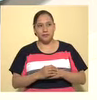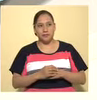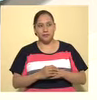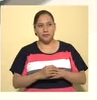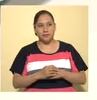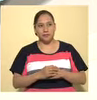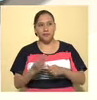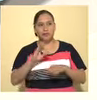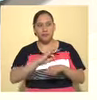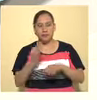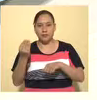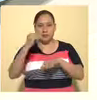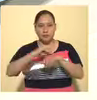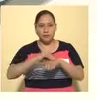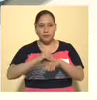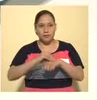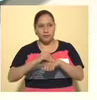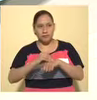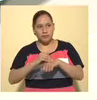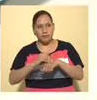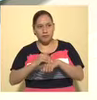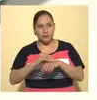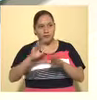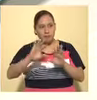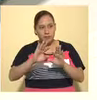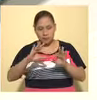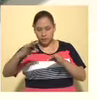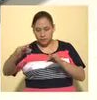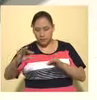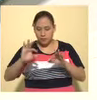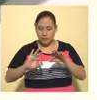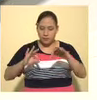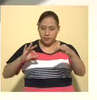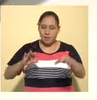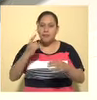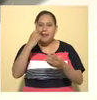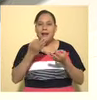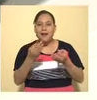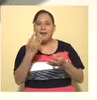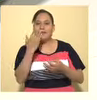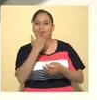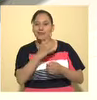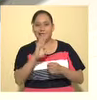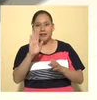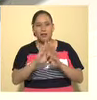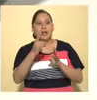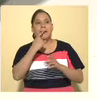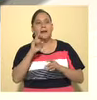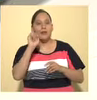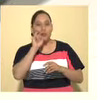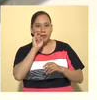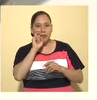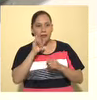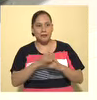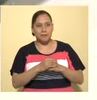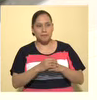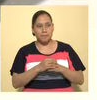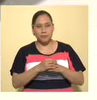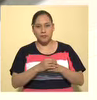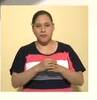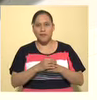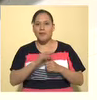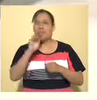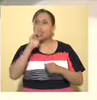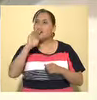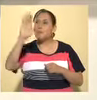Le pueden acomodar... La ponemos bonita para que se vea muy antojable. Okay. Vamos a acomodar nuestro jitomate. Y no, primero y no me voy a decir, mamá, no me